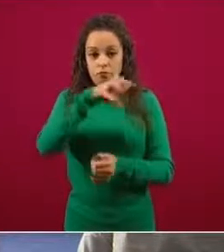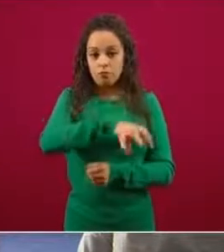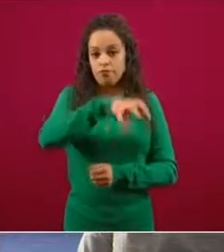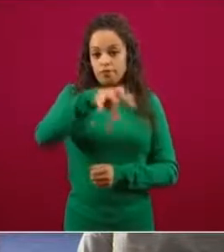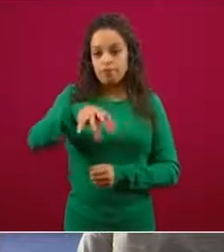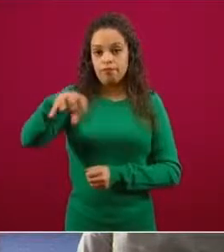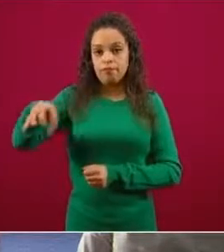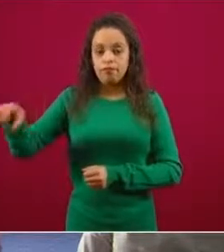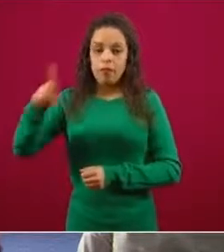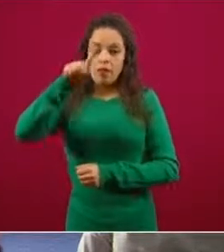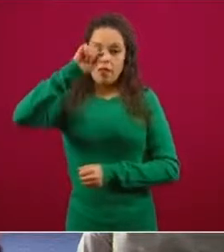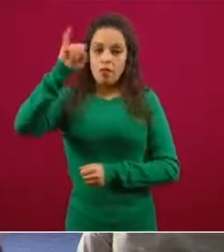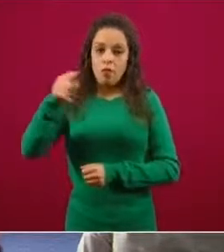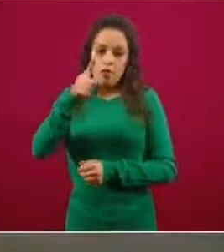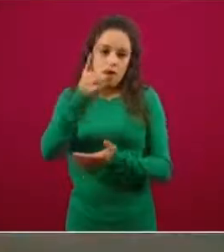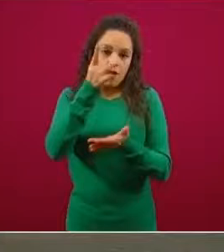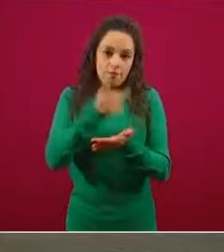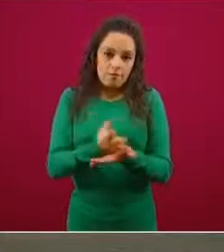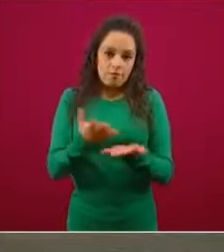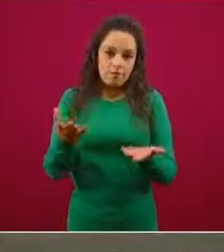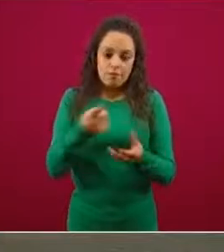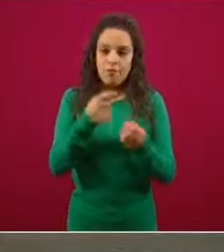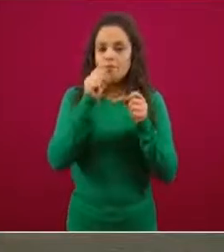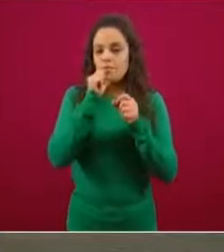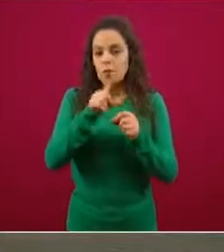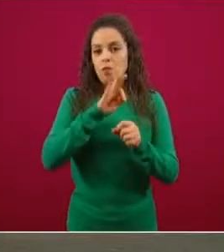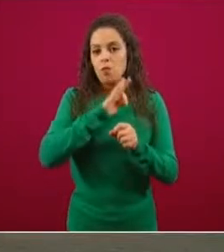en Tijuana particularmente. La siguiente.